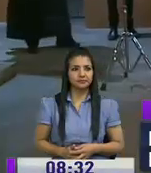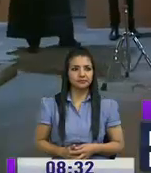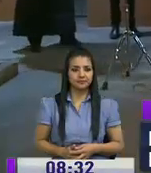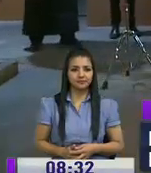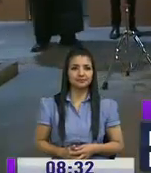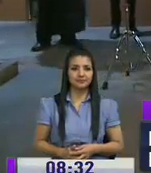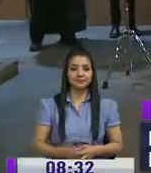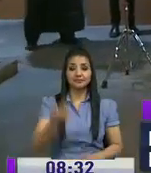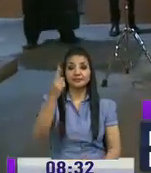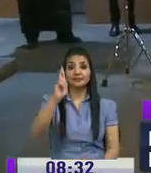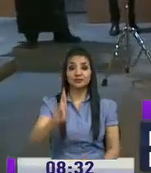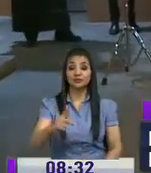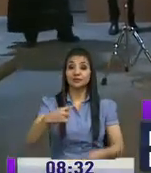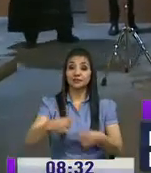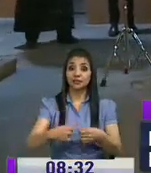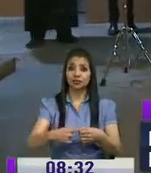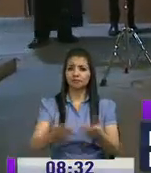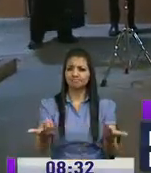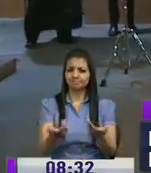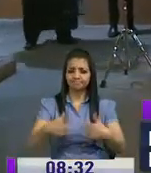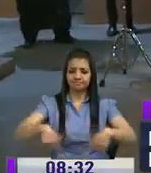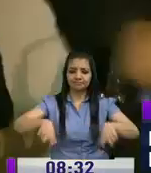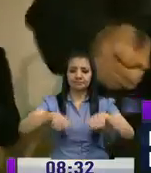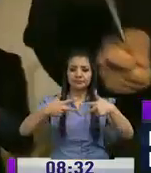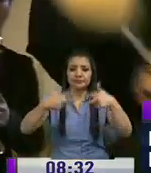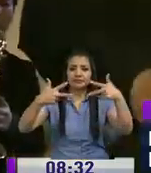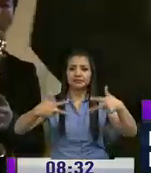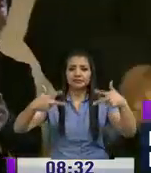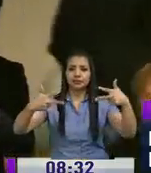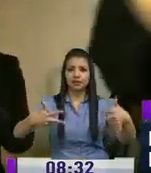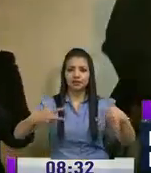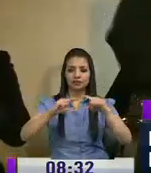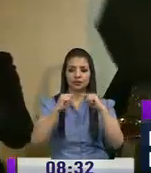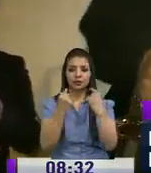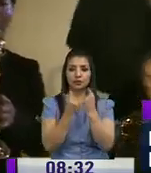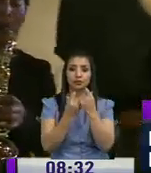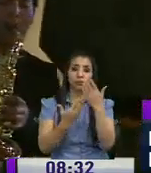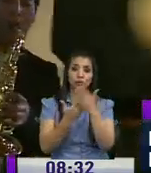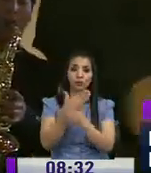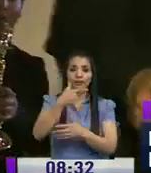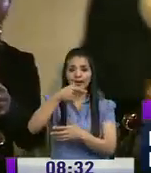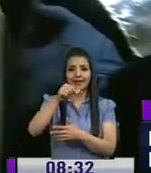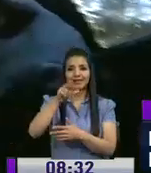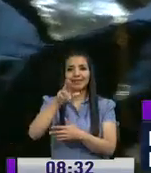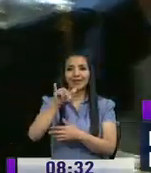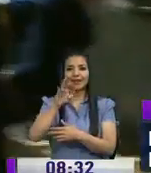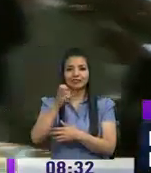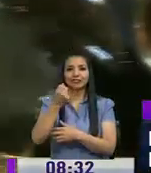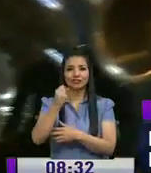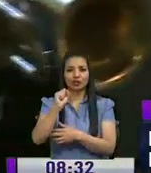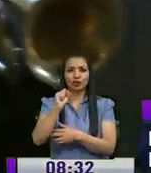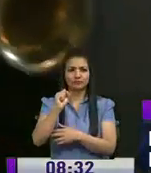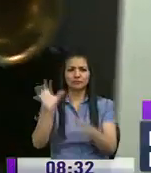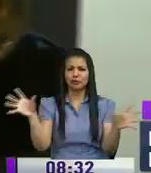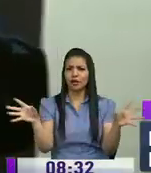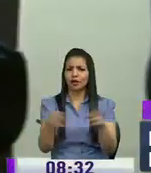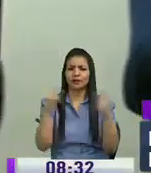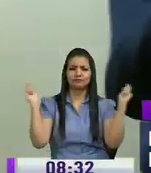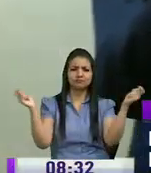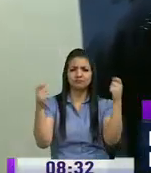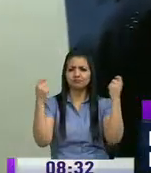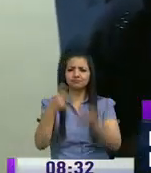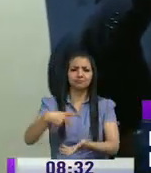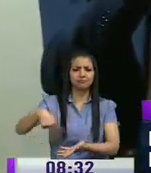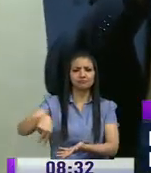En el sur de la ciudad, en el sector de Chillogallo, la banda Nueva Generación La Poderosa pone a bailar a todos. Y para